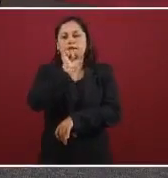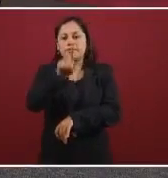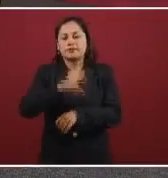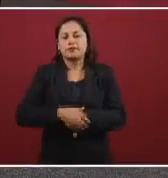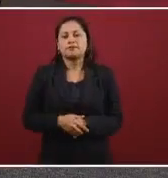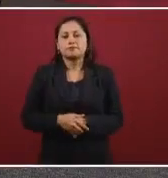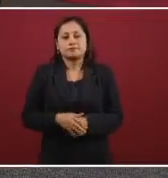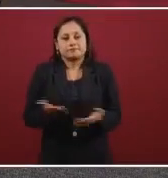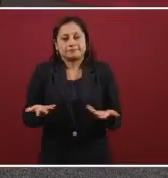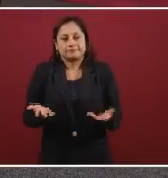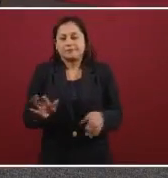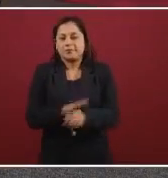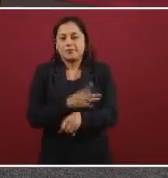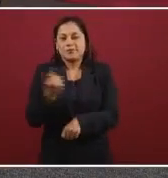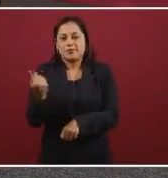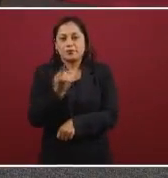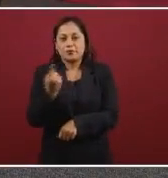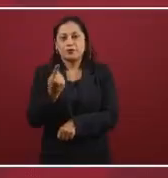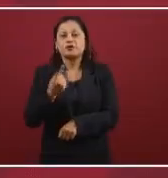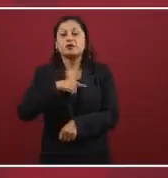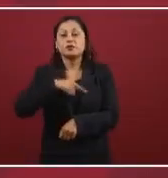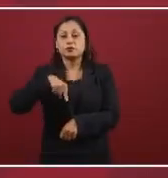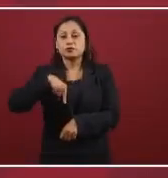pues reconocemos